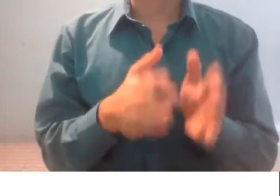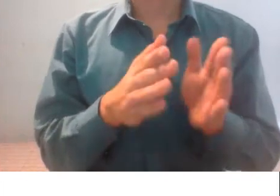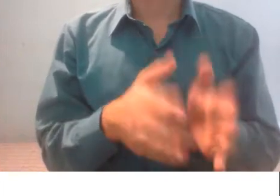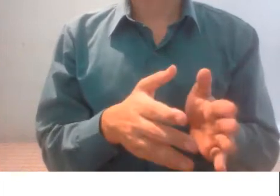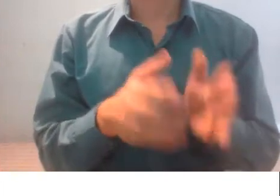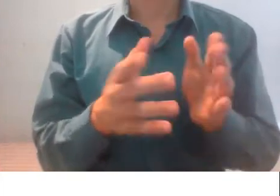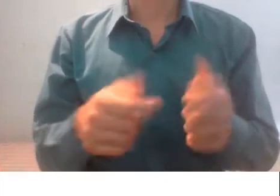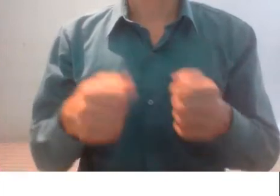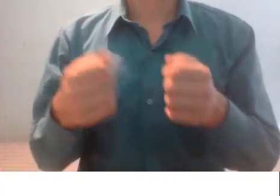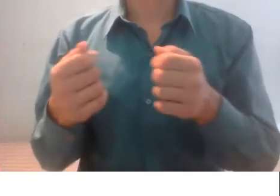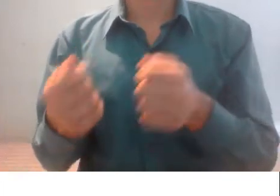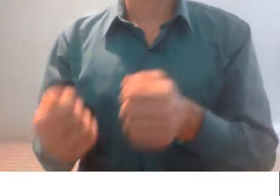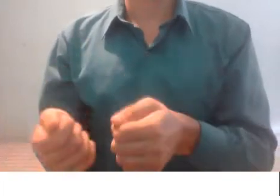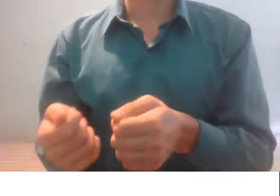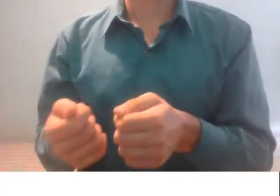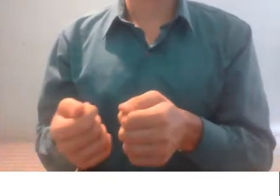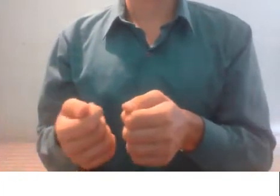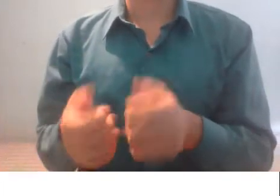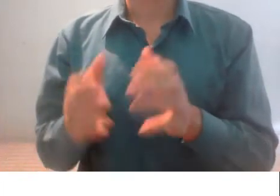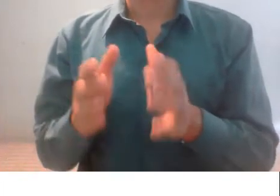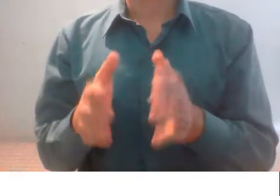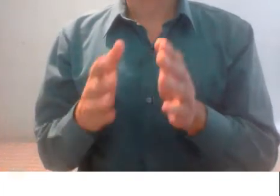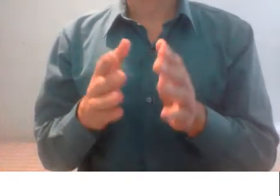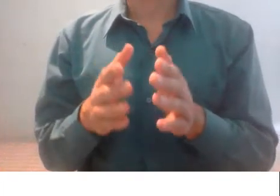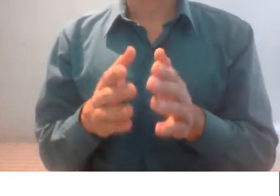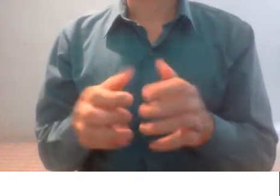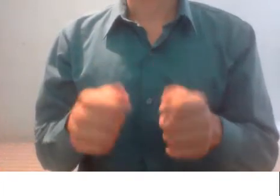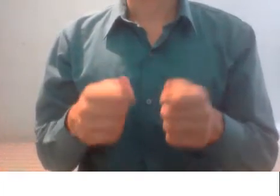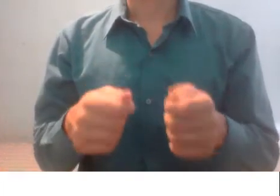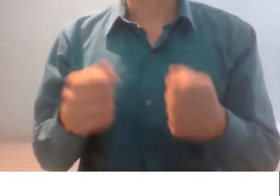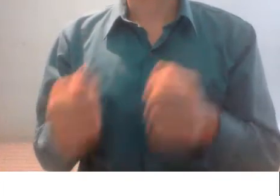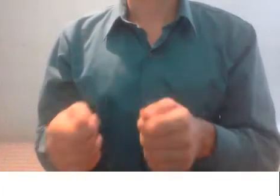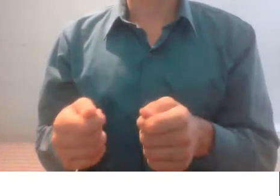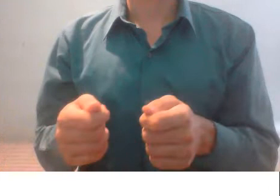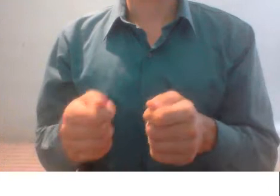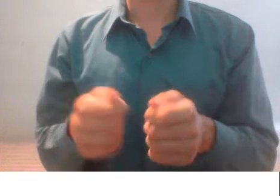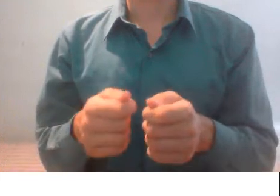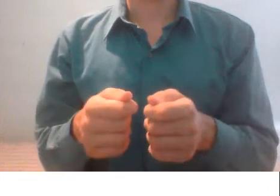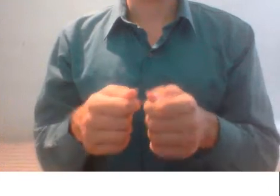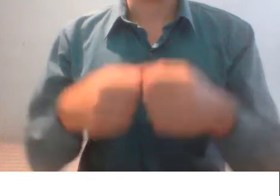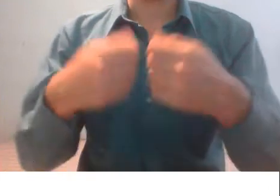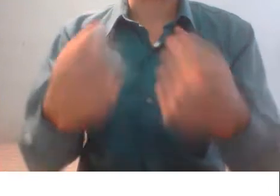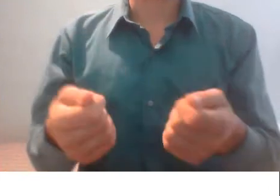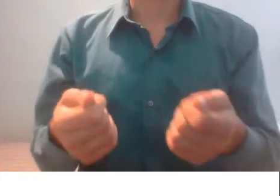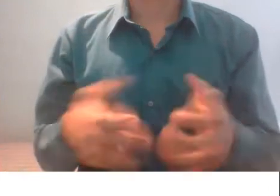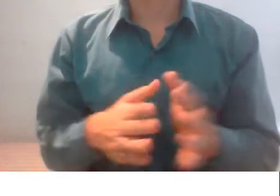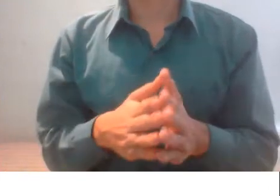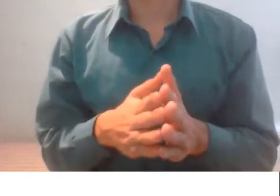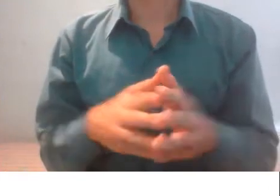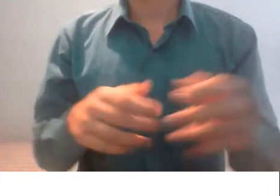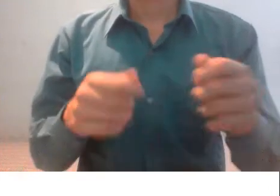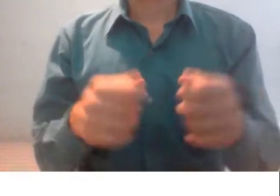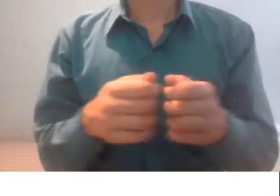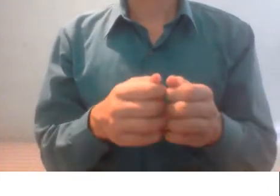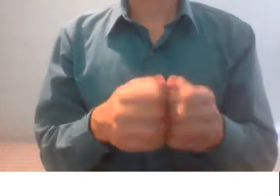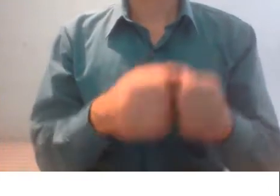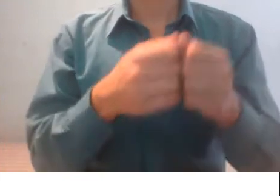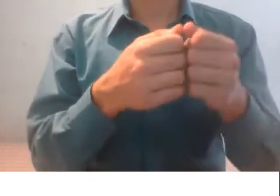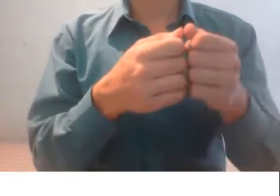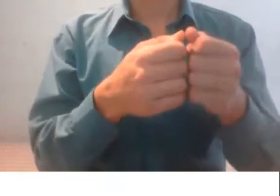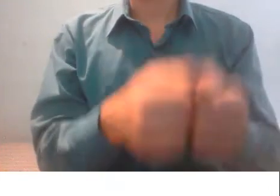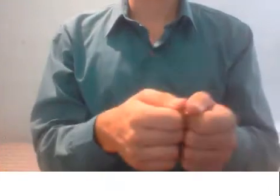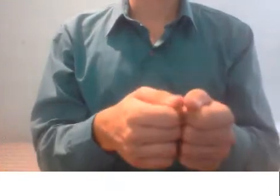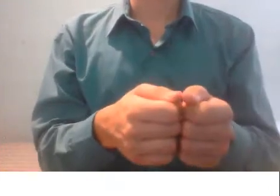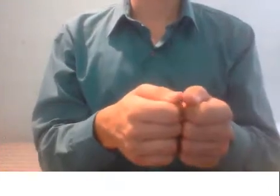ya que la mejor forma de que una empresa se mantenga estable o que una empresa no sufra tanto daño por el tema de pago de impuestos es que se paguen